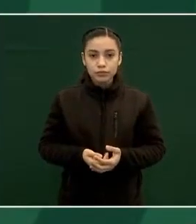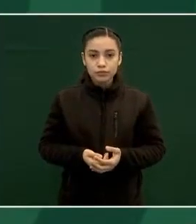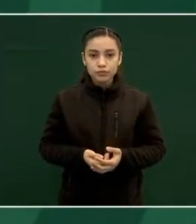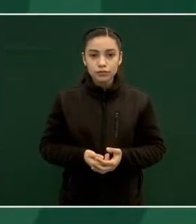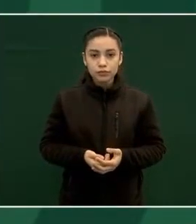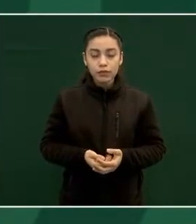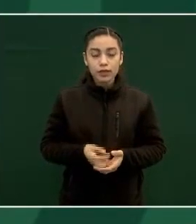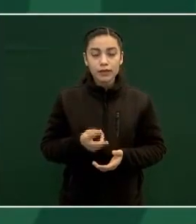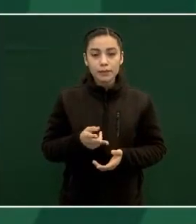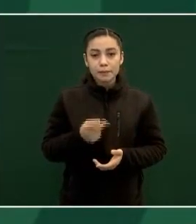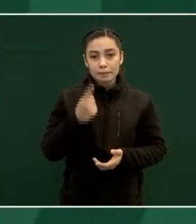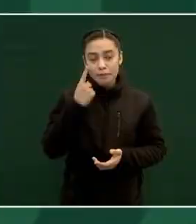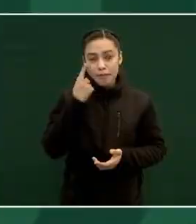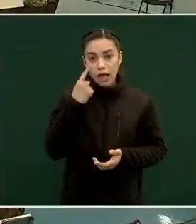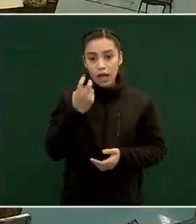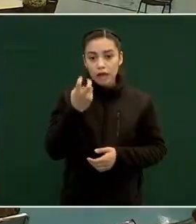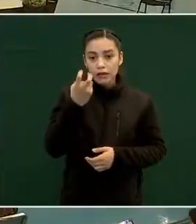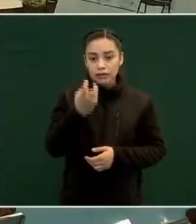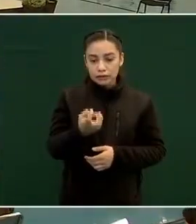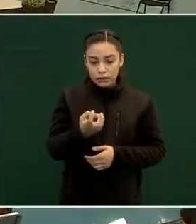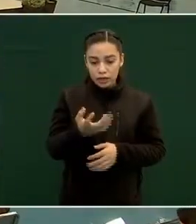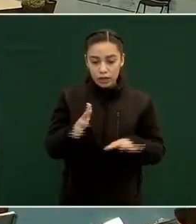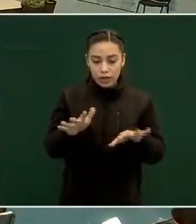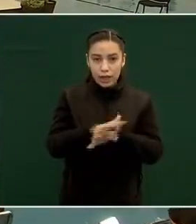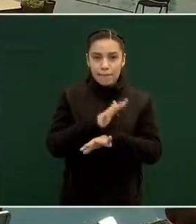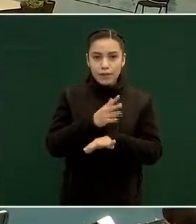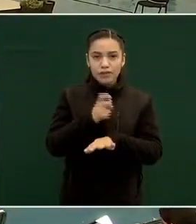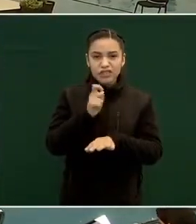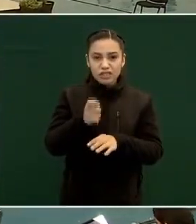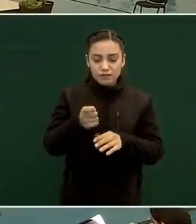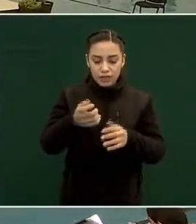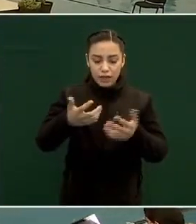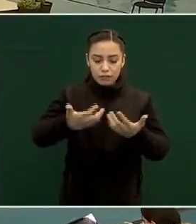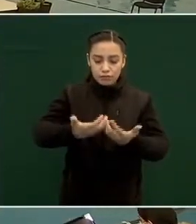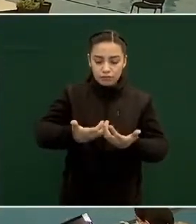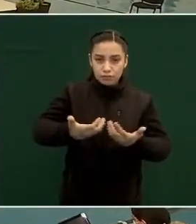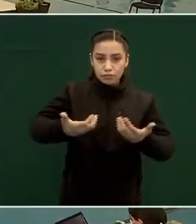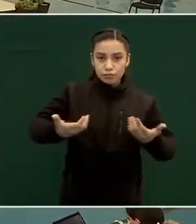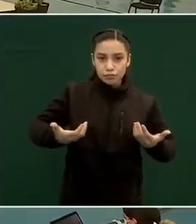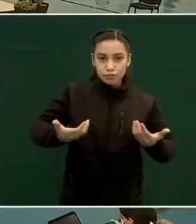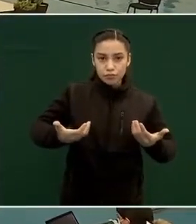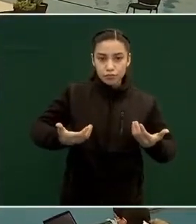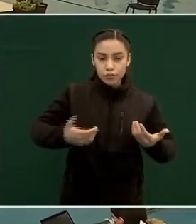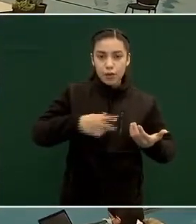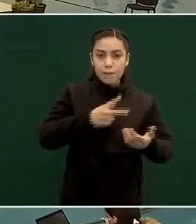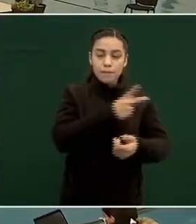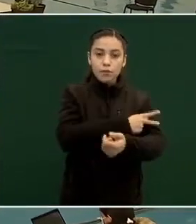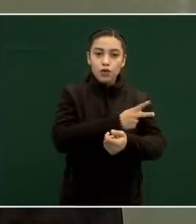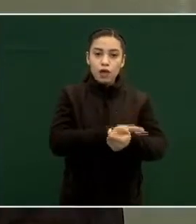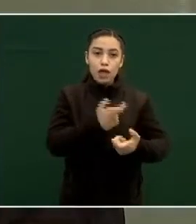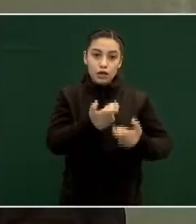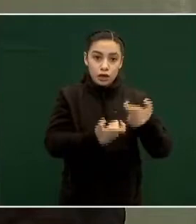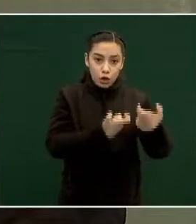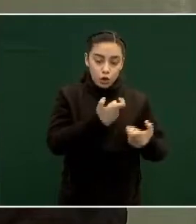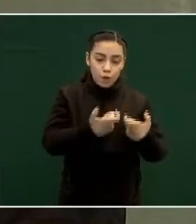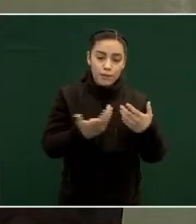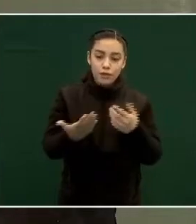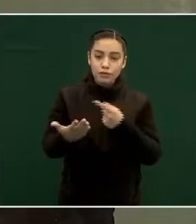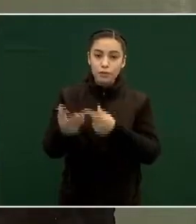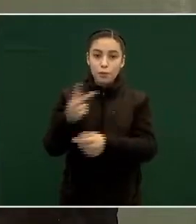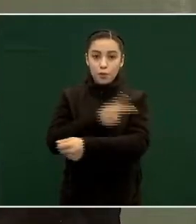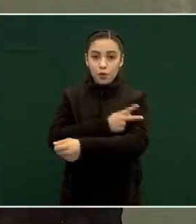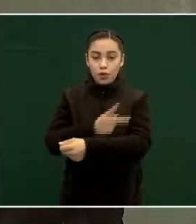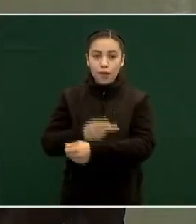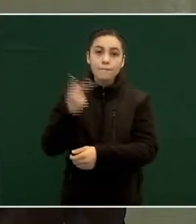significó este cambio, entre otras cosas, fue separar al poder económico del poder político.